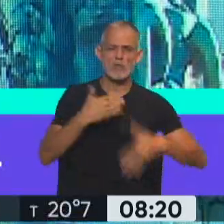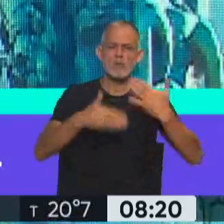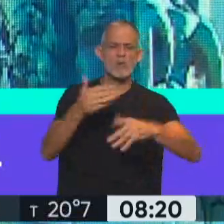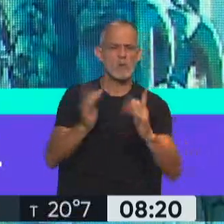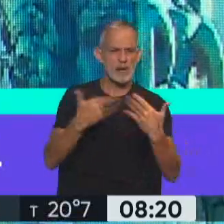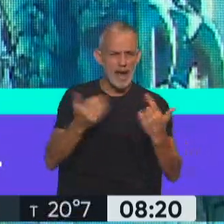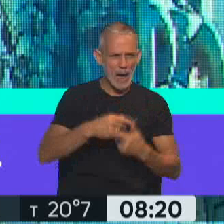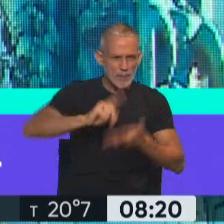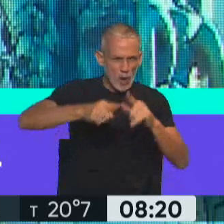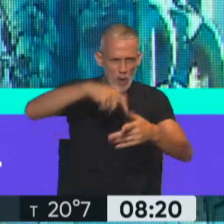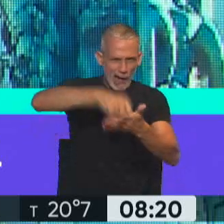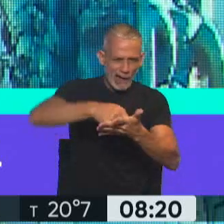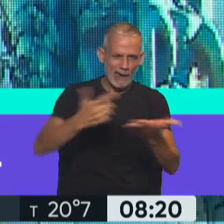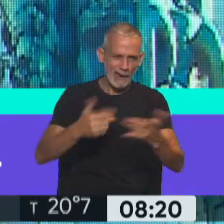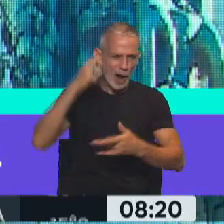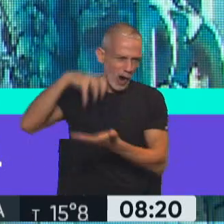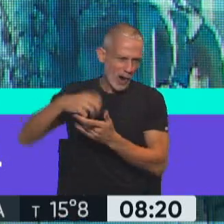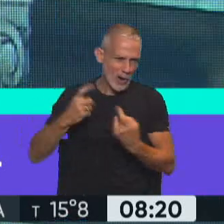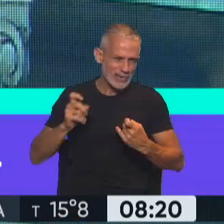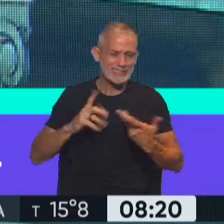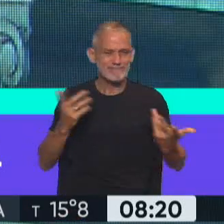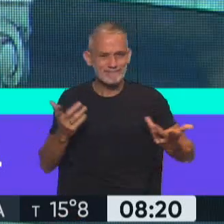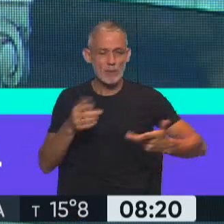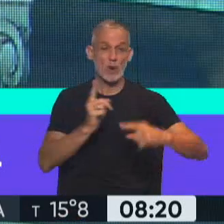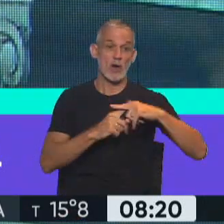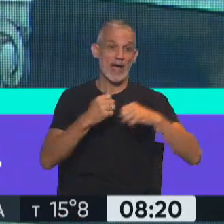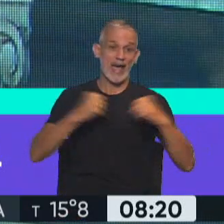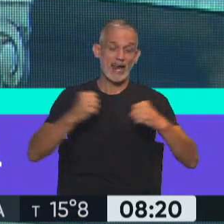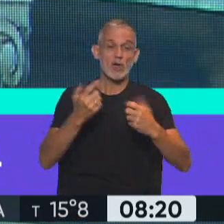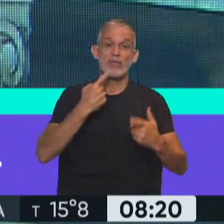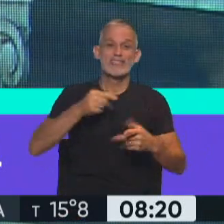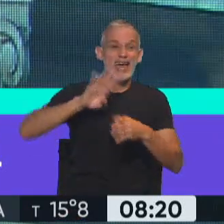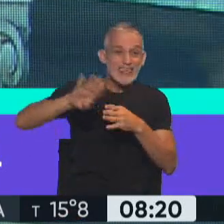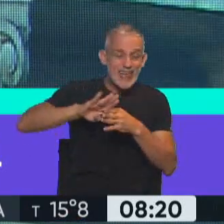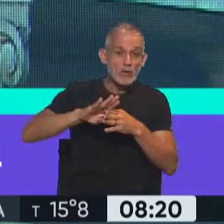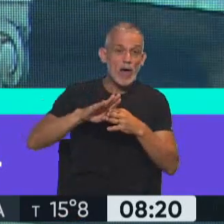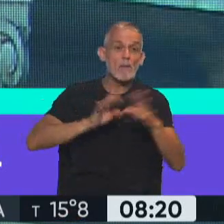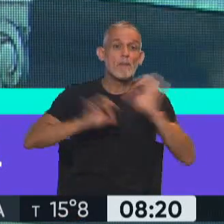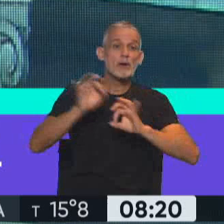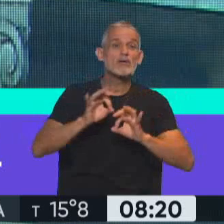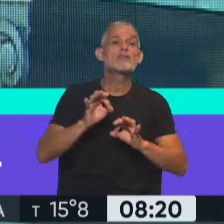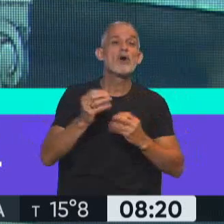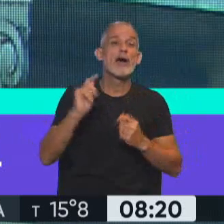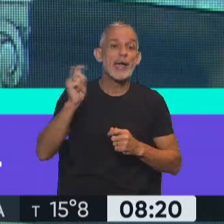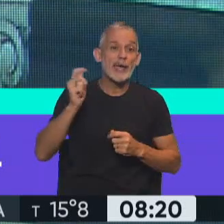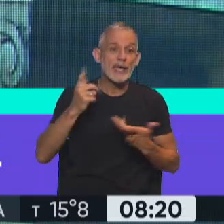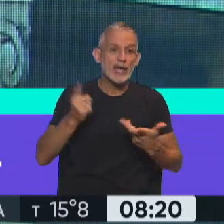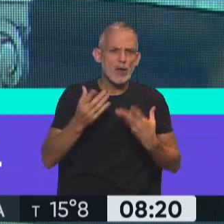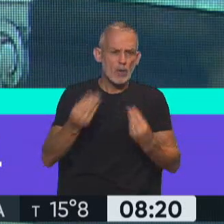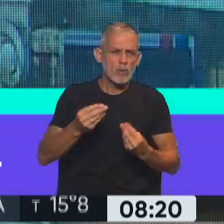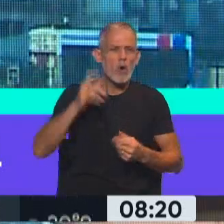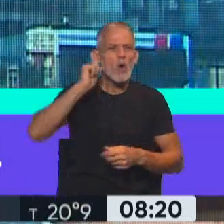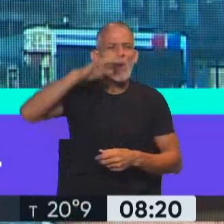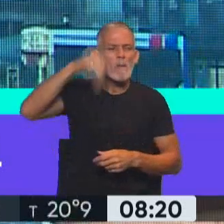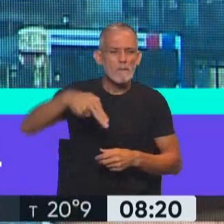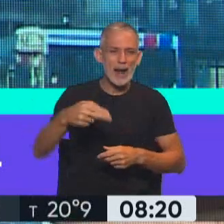tiempos, la realidad es que el proyecto de que el endeudamiento pase por el Congreso es un proyecto que viene defendiendo Martín Guzmán